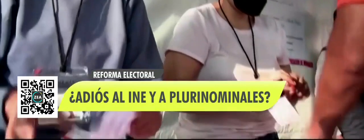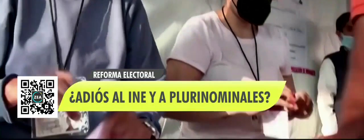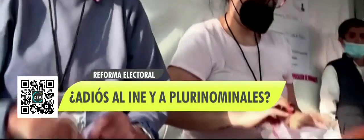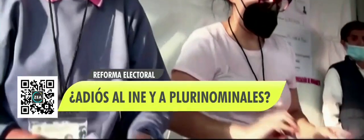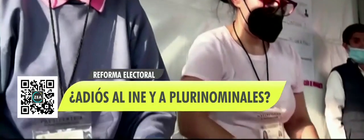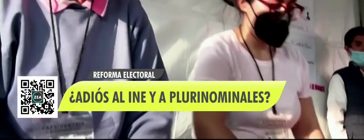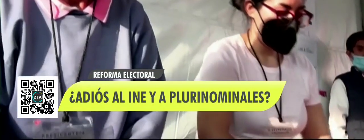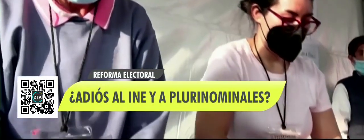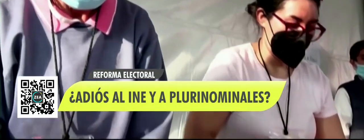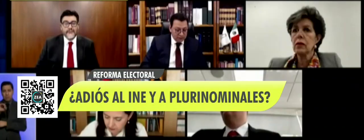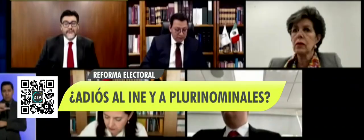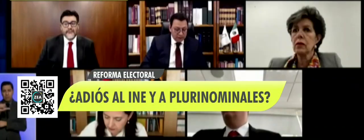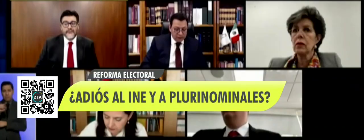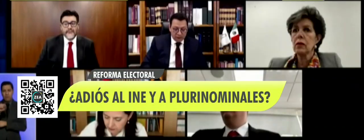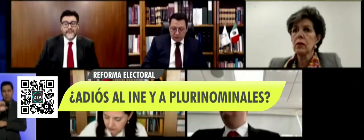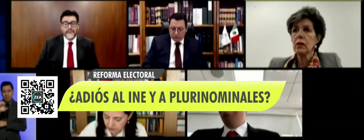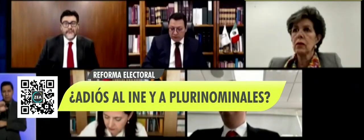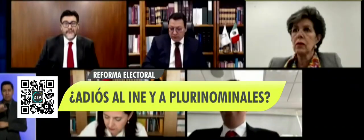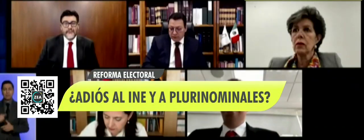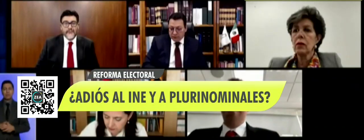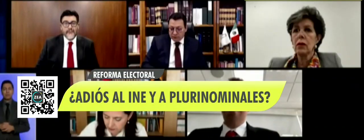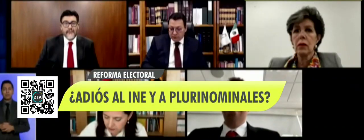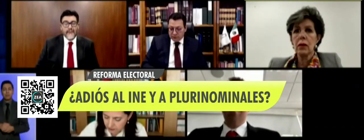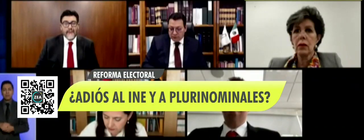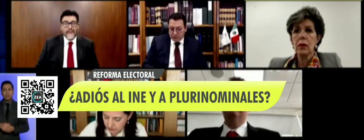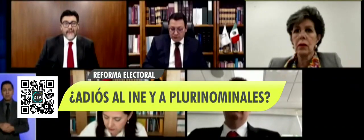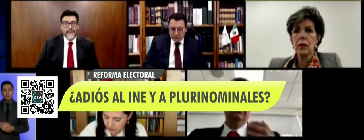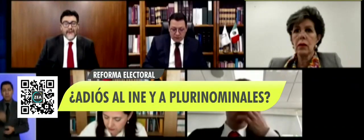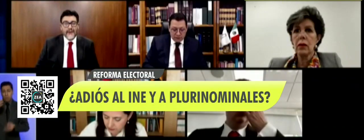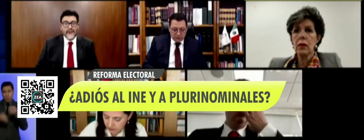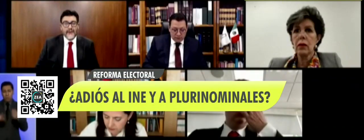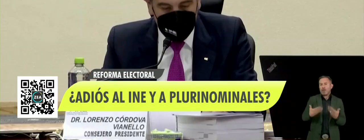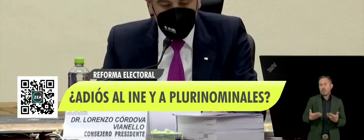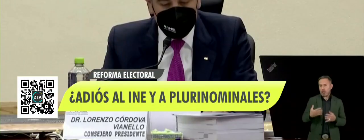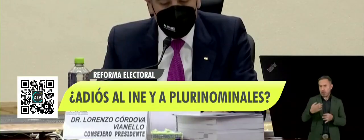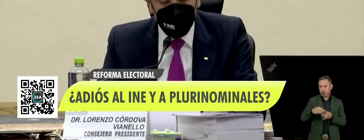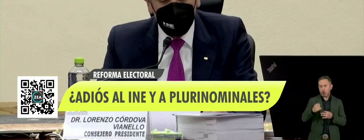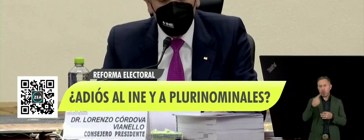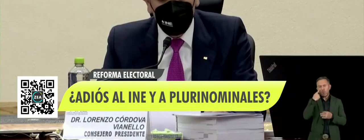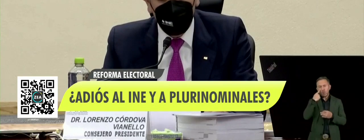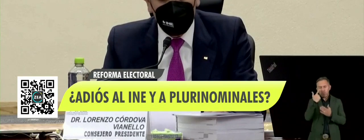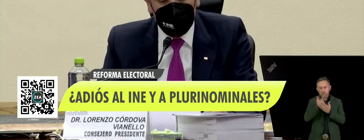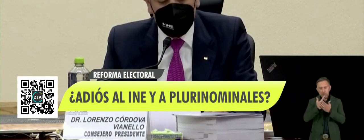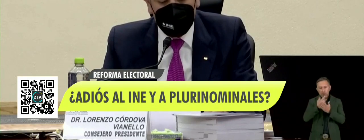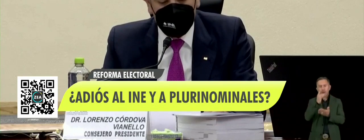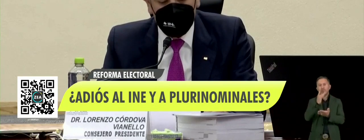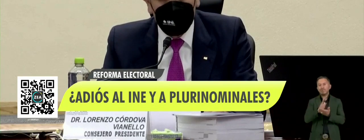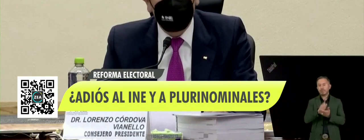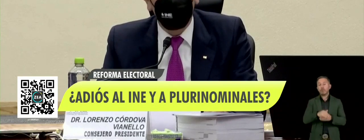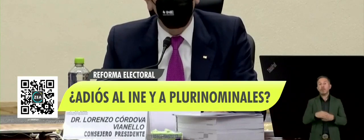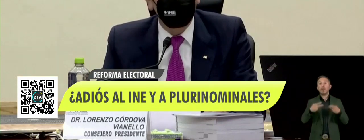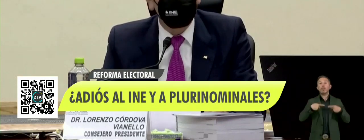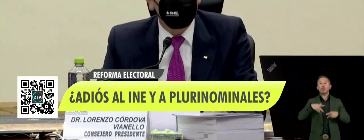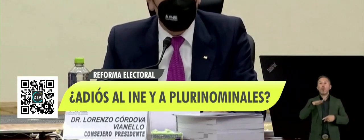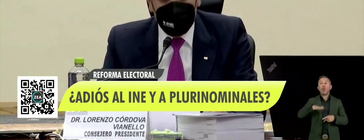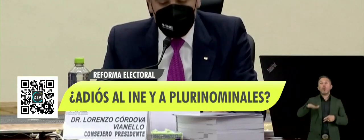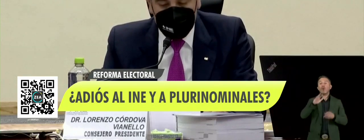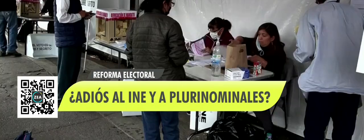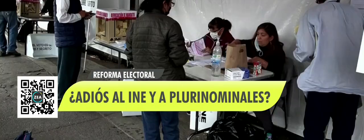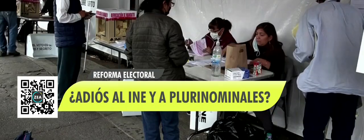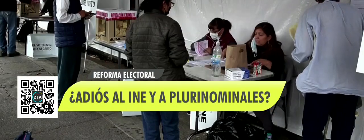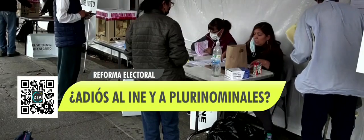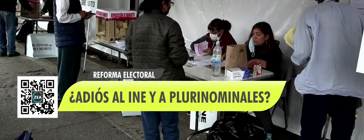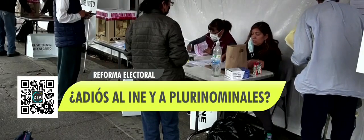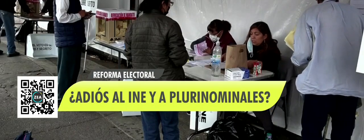al INE y las diputaciones federales plurinominales, entre otras. López Obrador aseguró que su intención no es fortalecer al partido en el